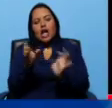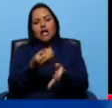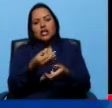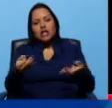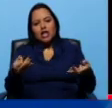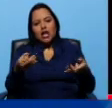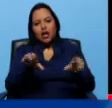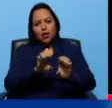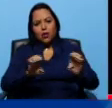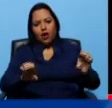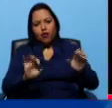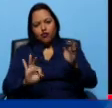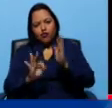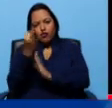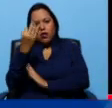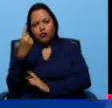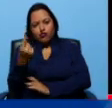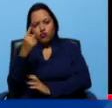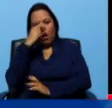fundamos hace un año.